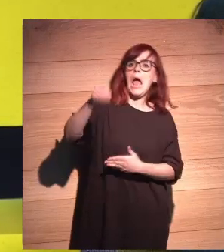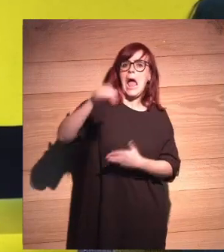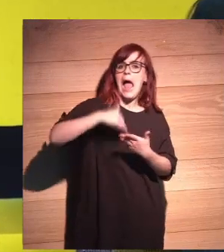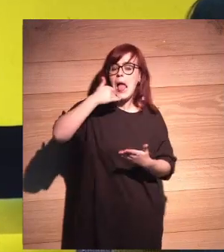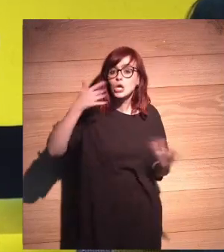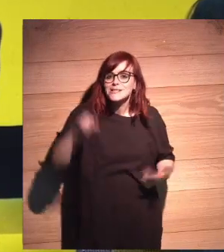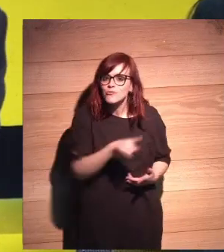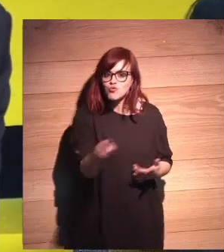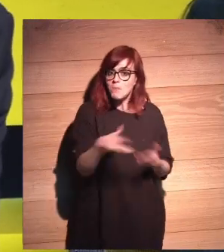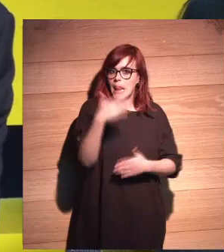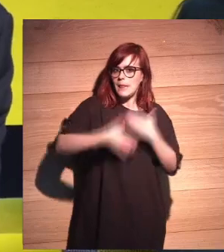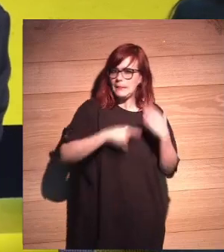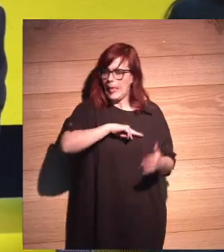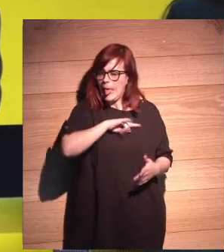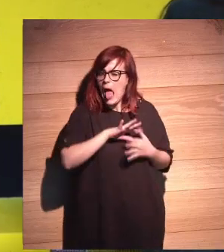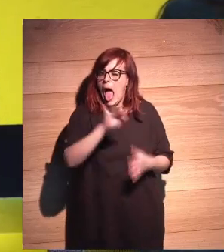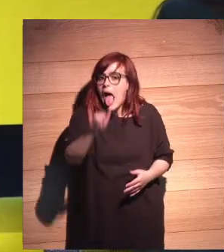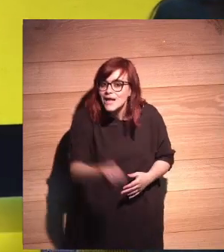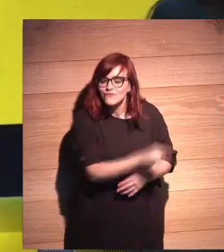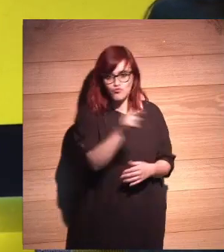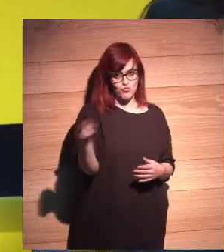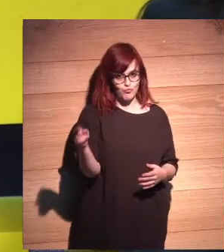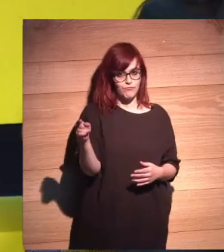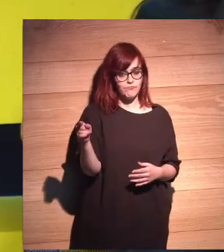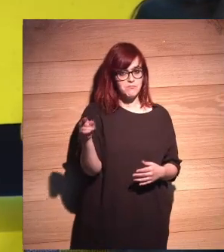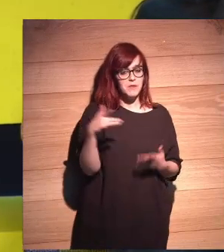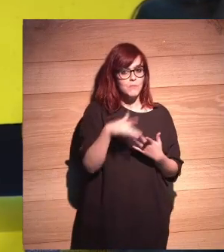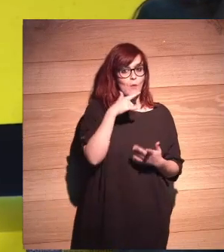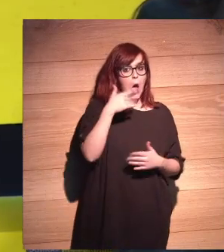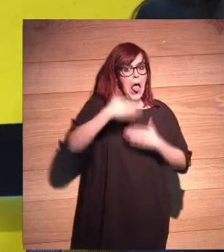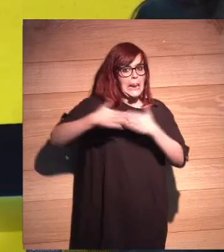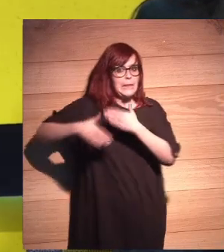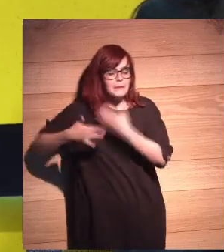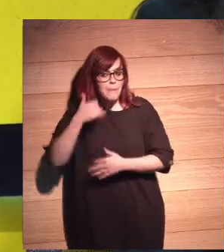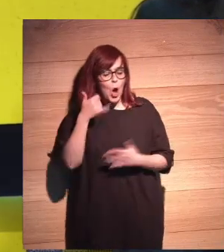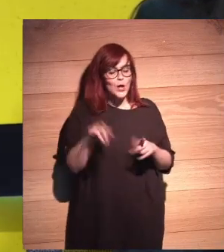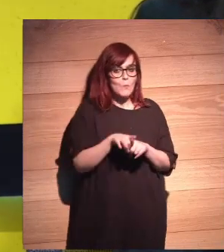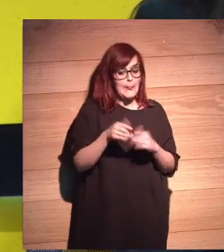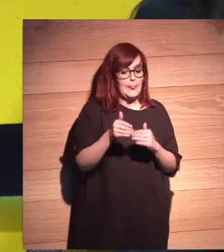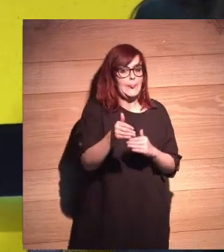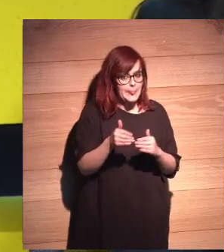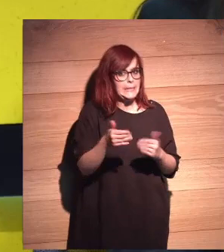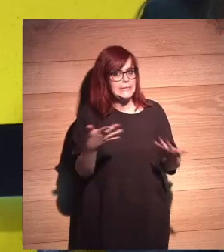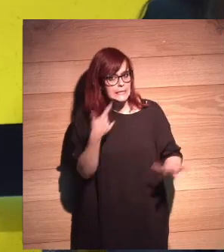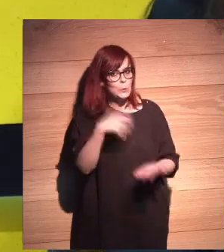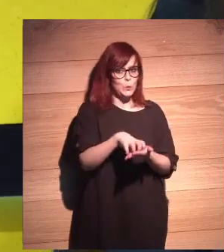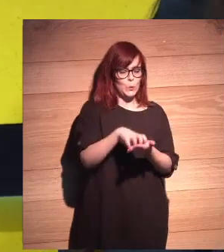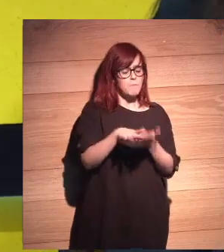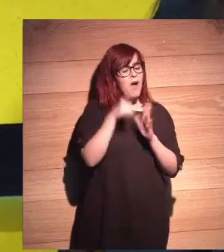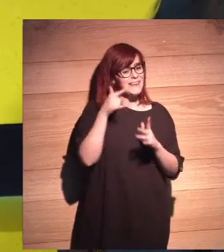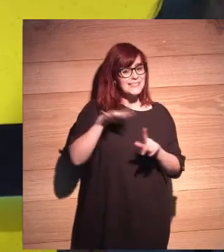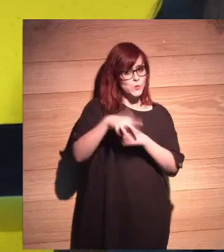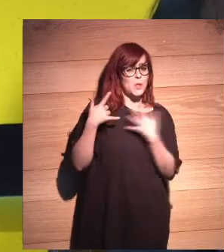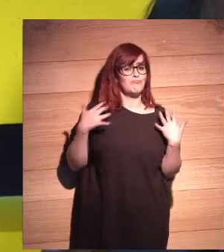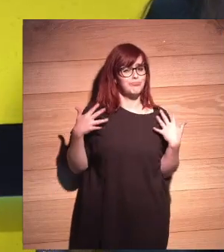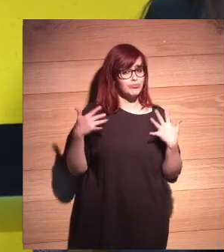correcto. Hay algunos límites éticos, hay líneas rojas. Entonces esto, como va muy rápido, pues efectivamente